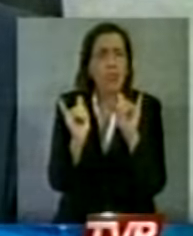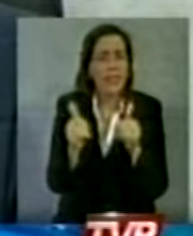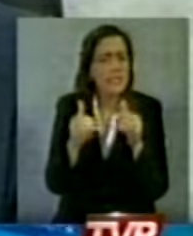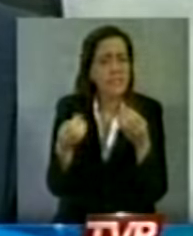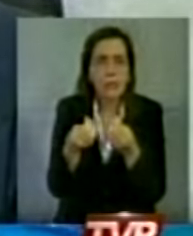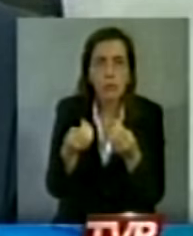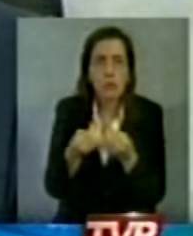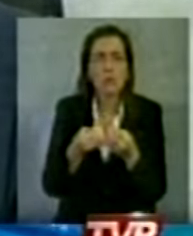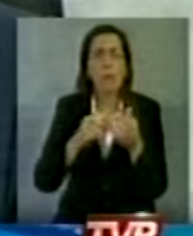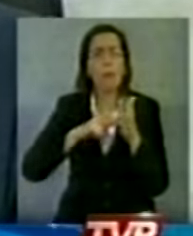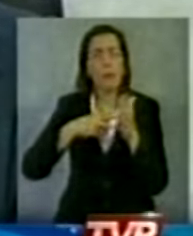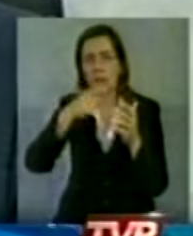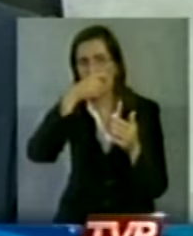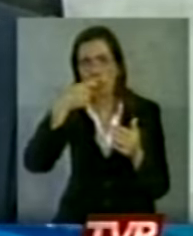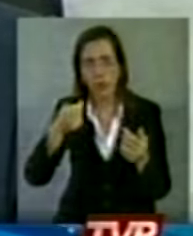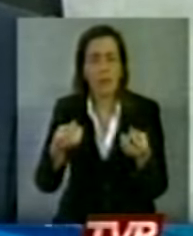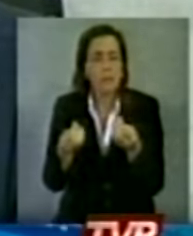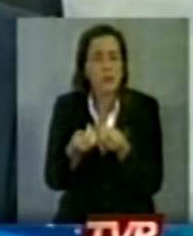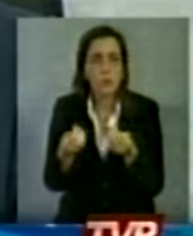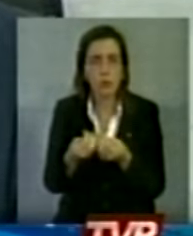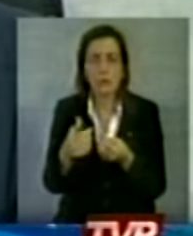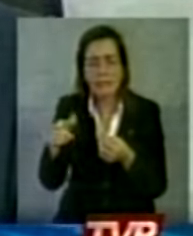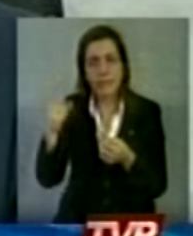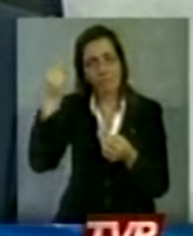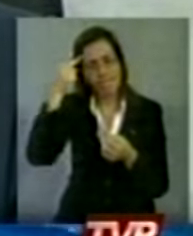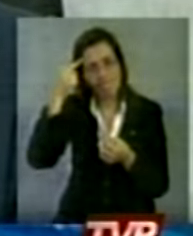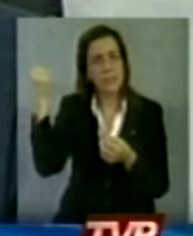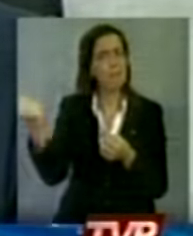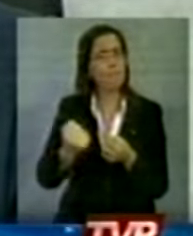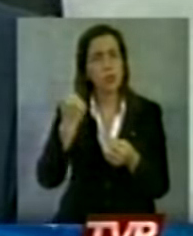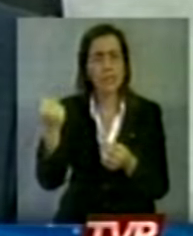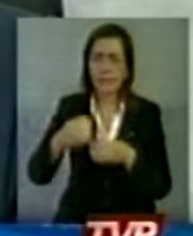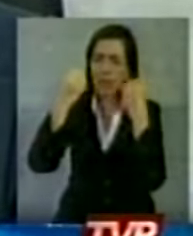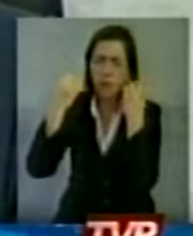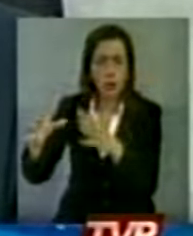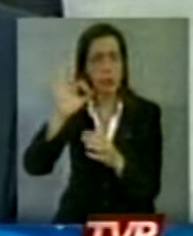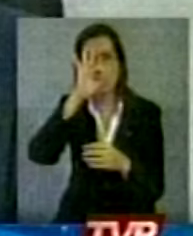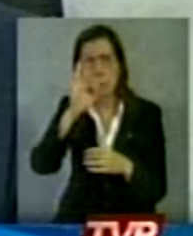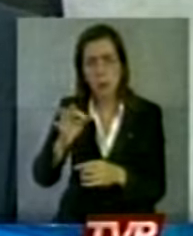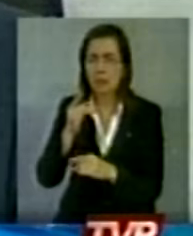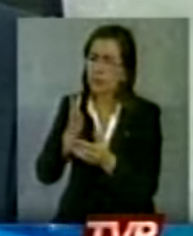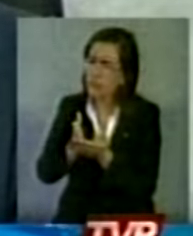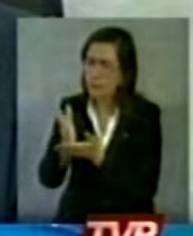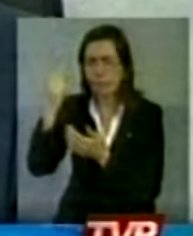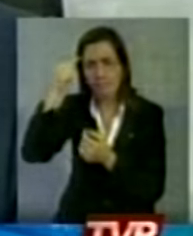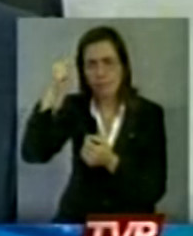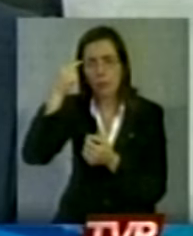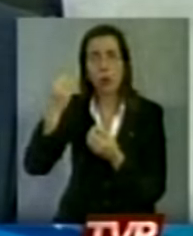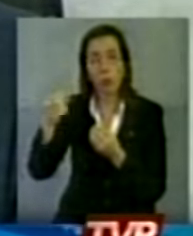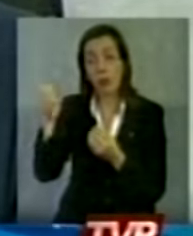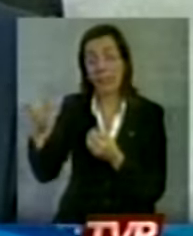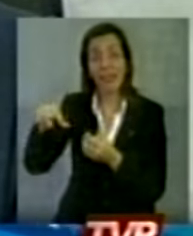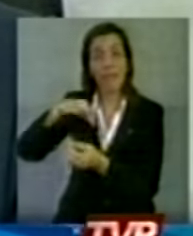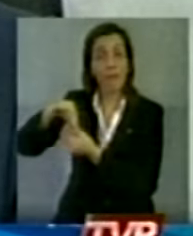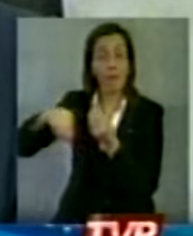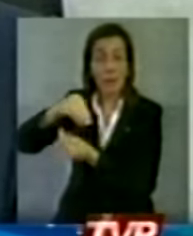en situaciones de adicción. Son condiciones sobre las que nunca cesaremos de trabajar, porque inciden sobre vidas